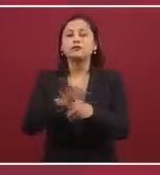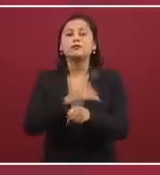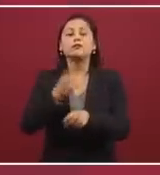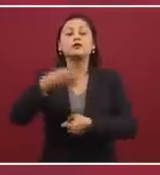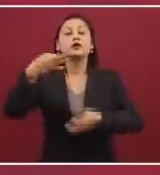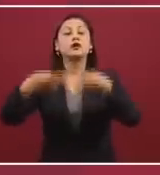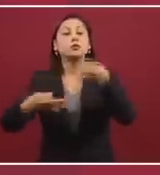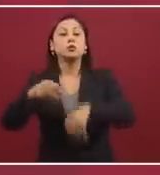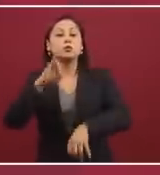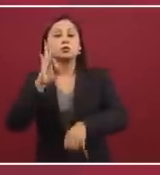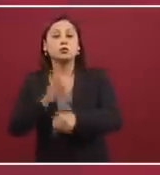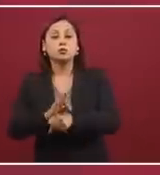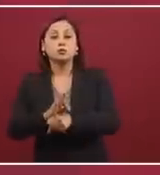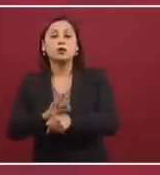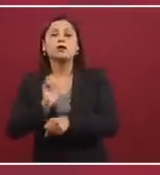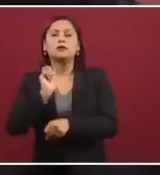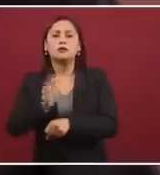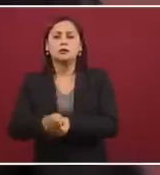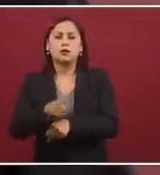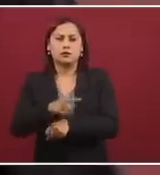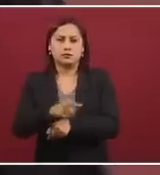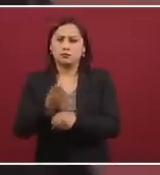sagrado sublime